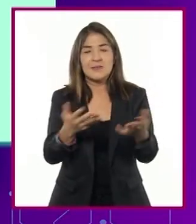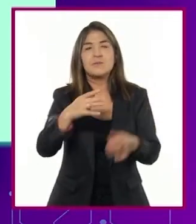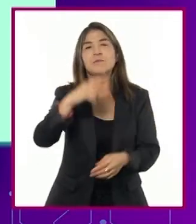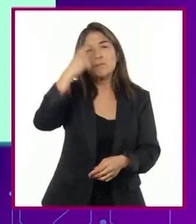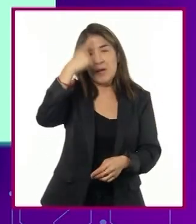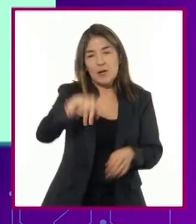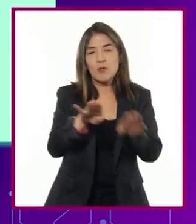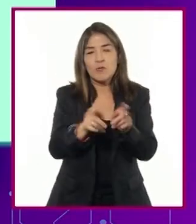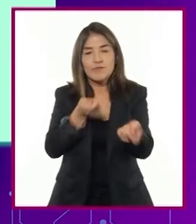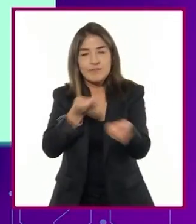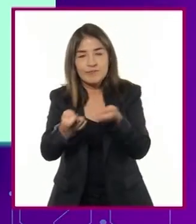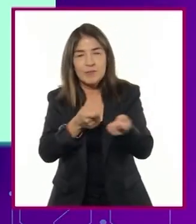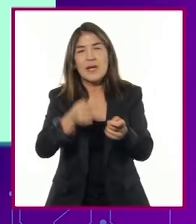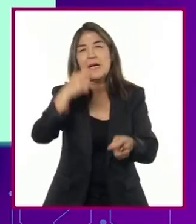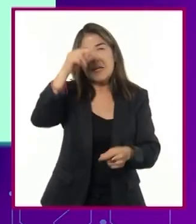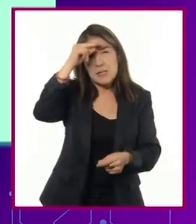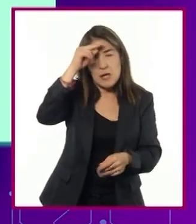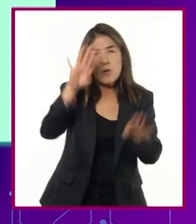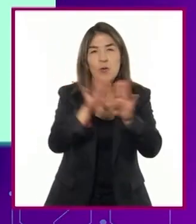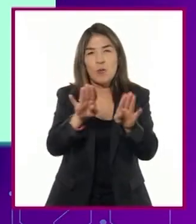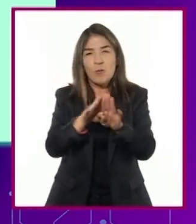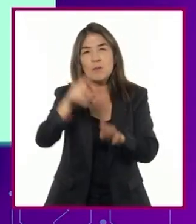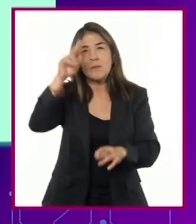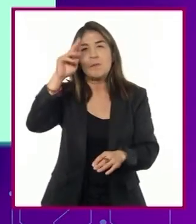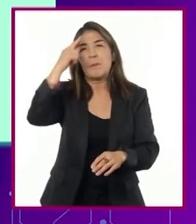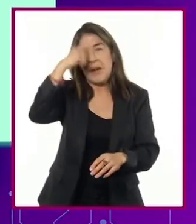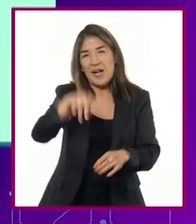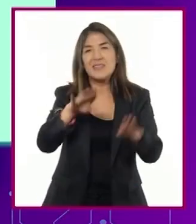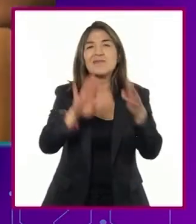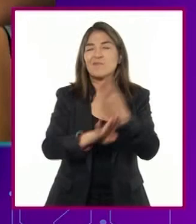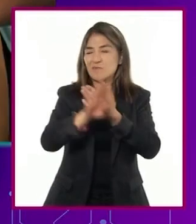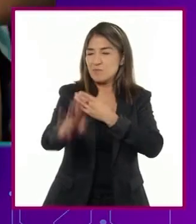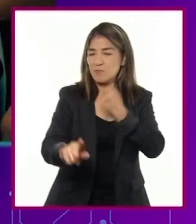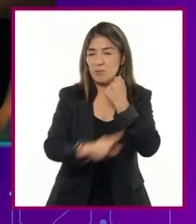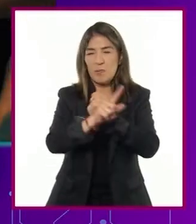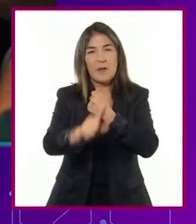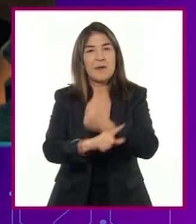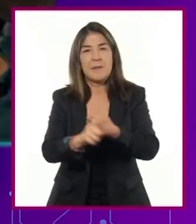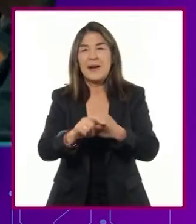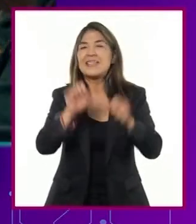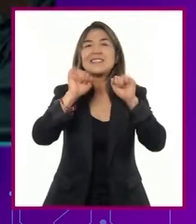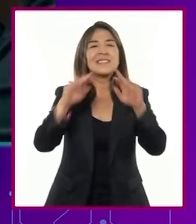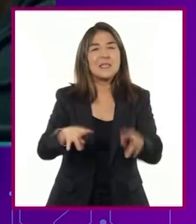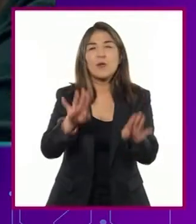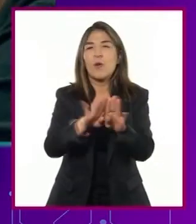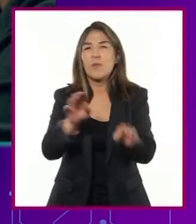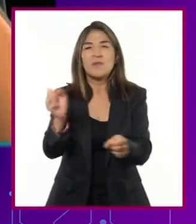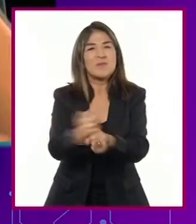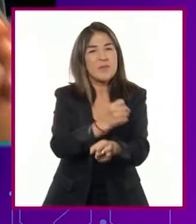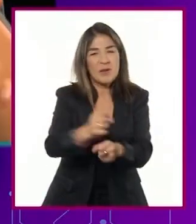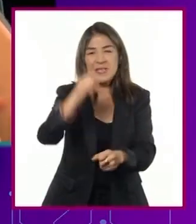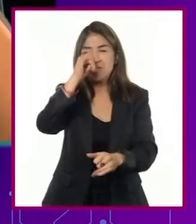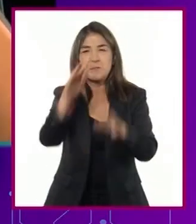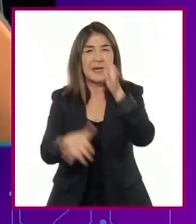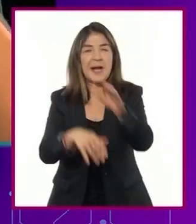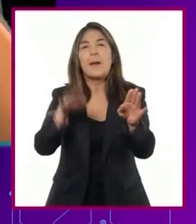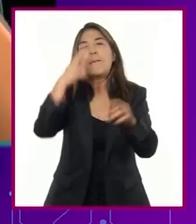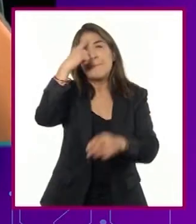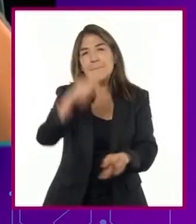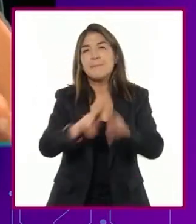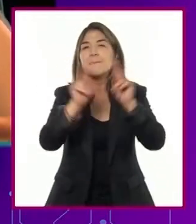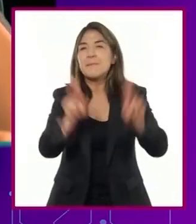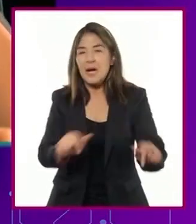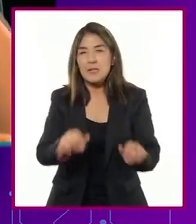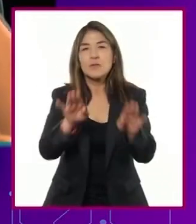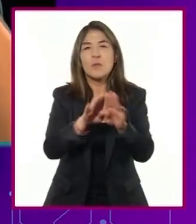habilidades y estrategias para abordar conflictos de manera no violenta y que estos representen una oportunidad de crecimiento